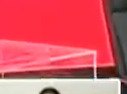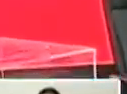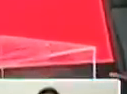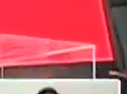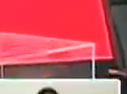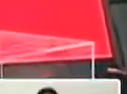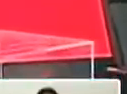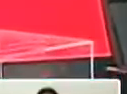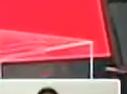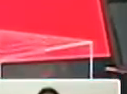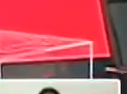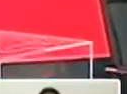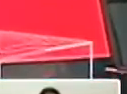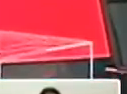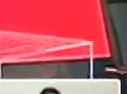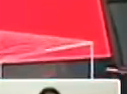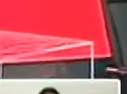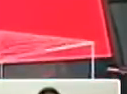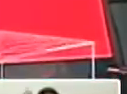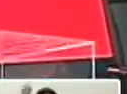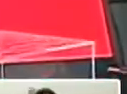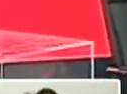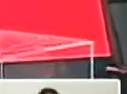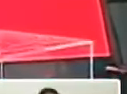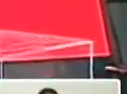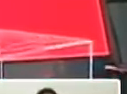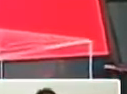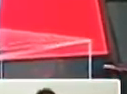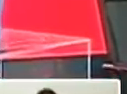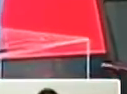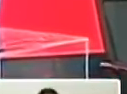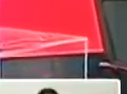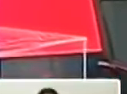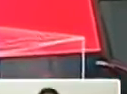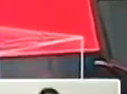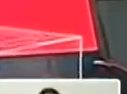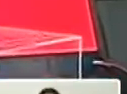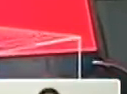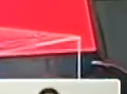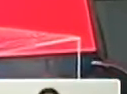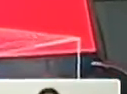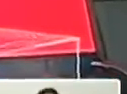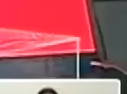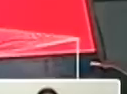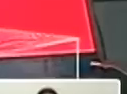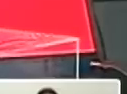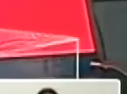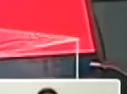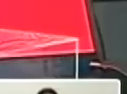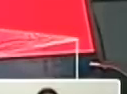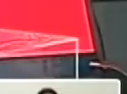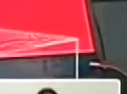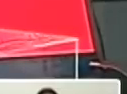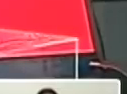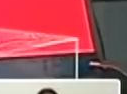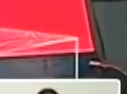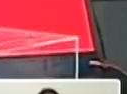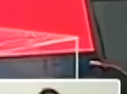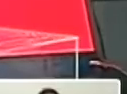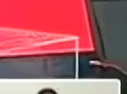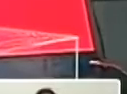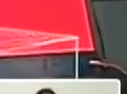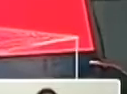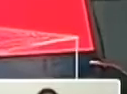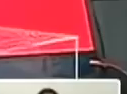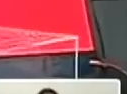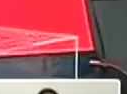tu misión. Hay que reconstruir con los protagonistas de todos estos hechos históricos,